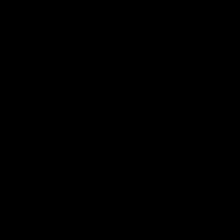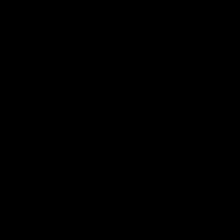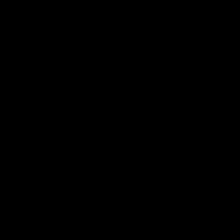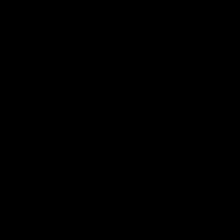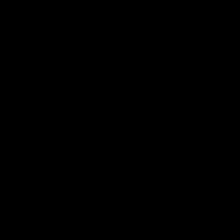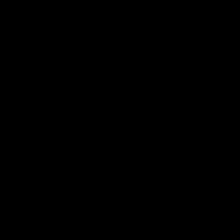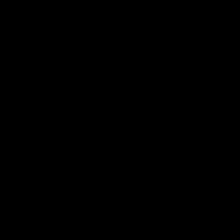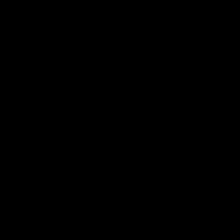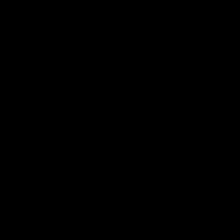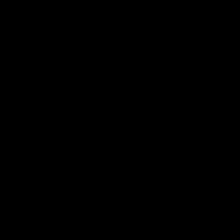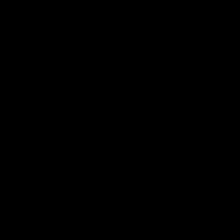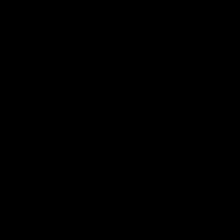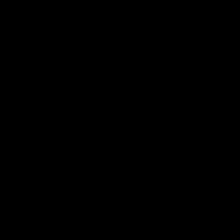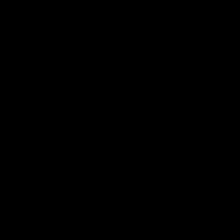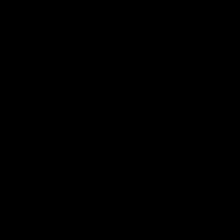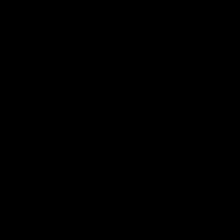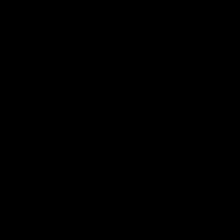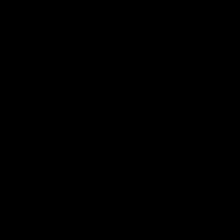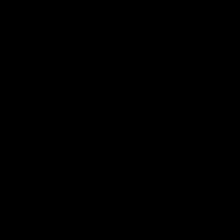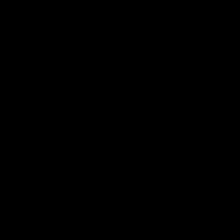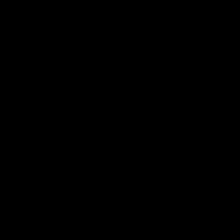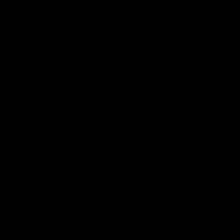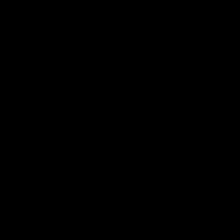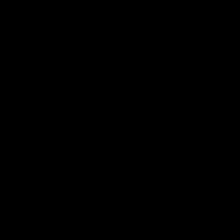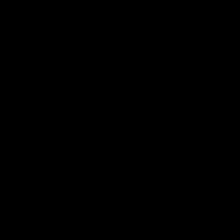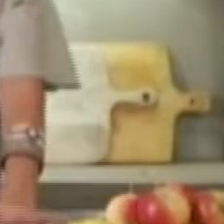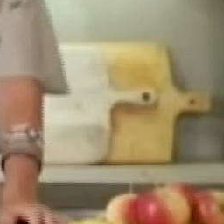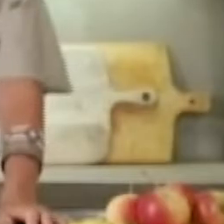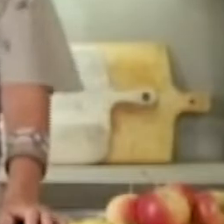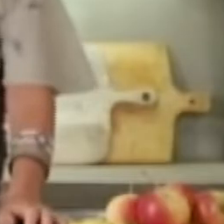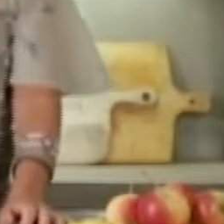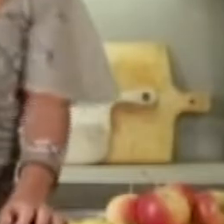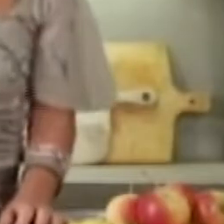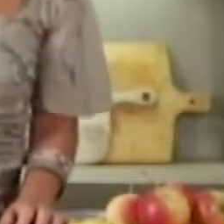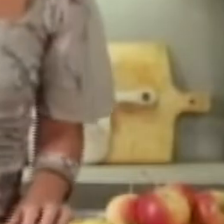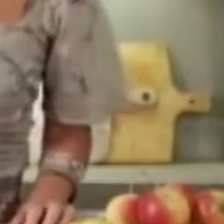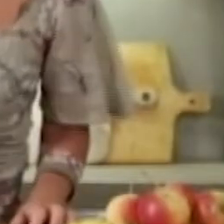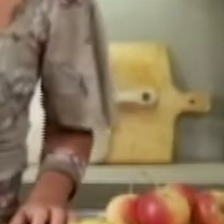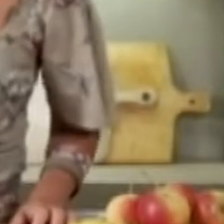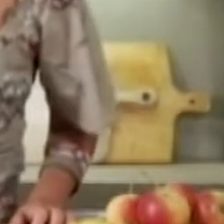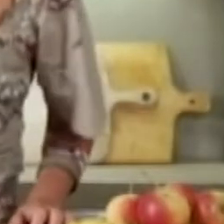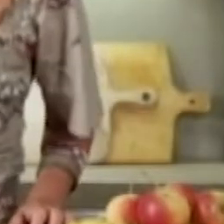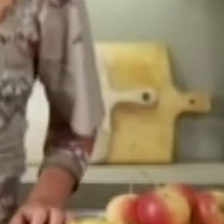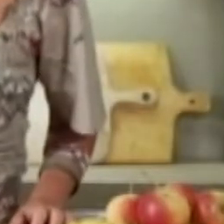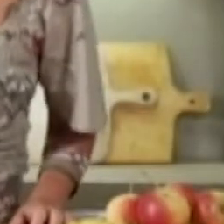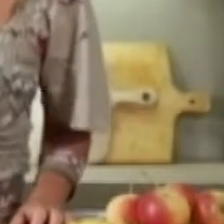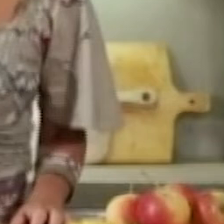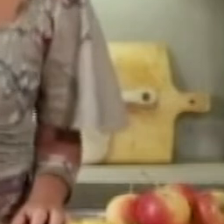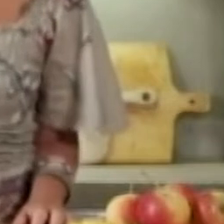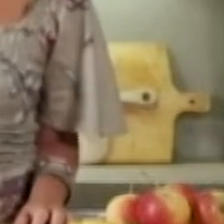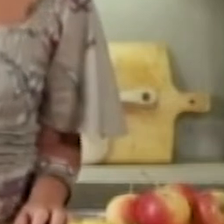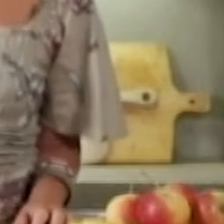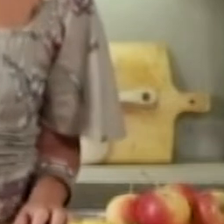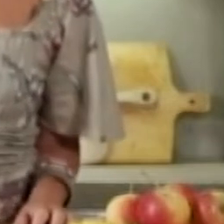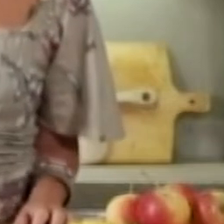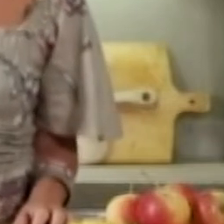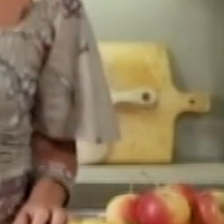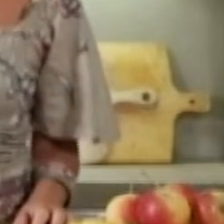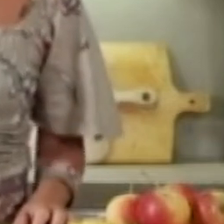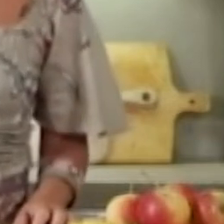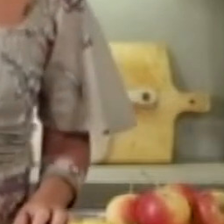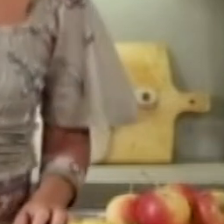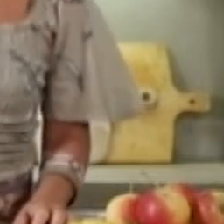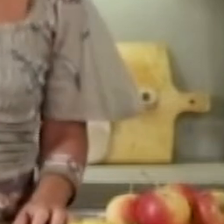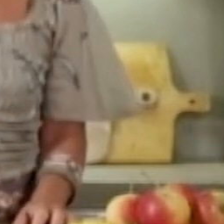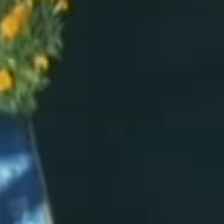en 13, Costa Rica Televisión. Hola América Latina, aquí estamos una vez